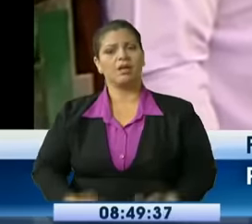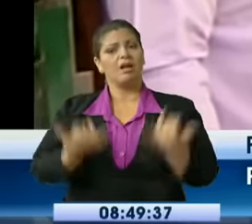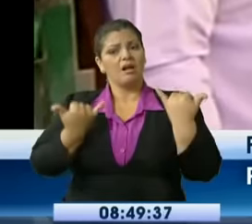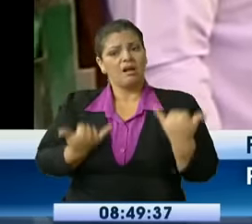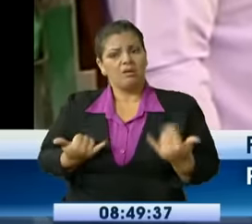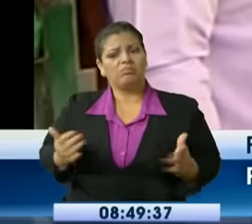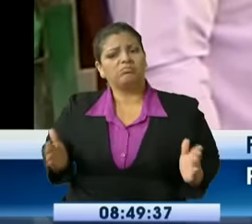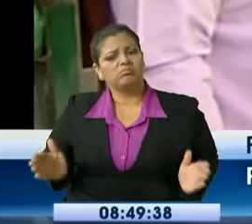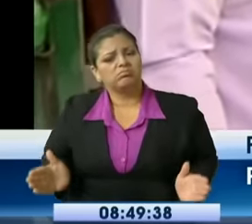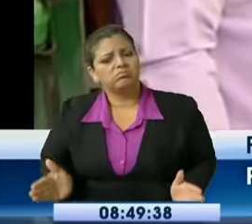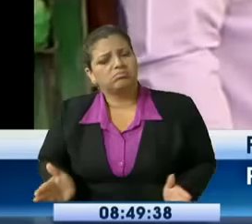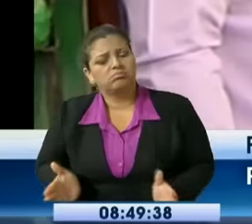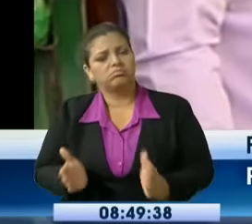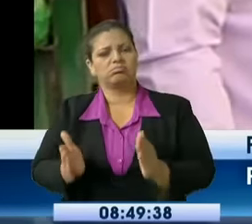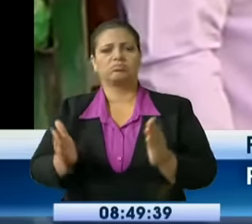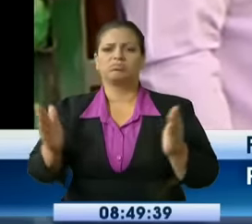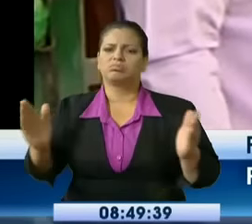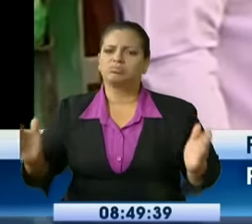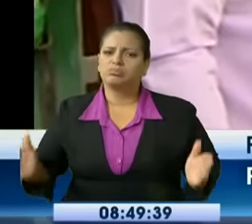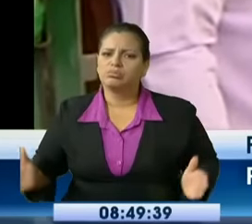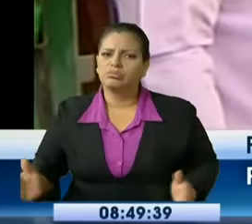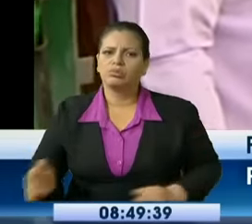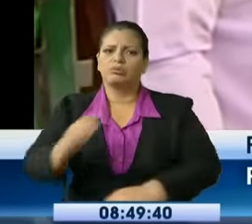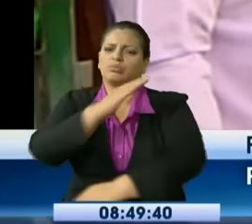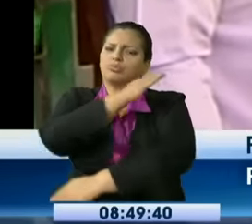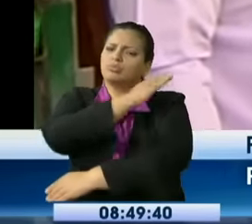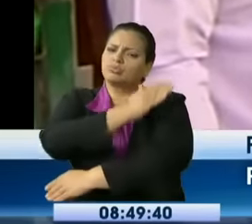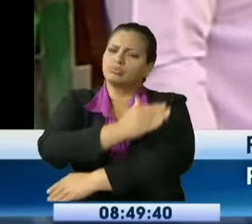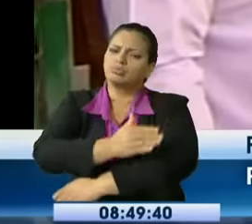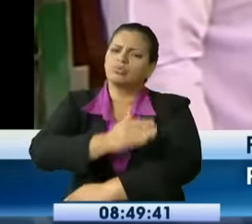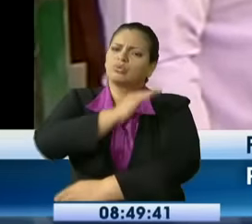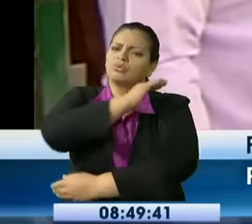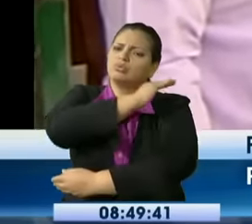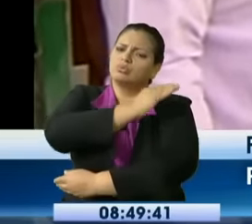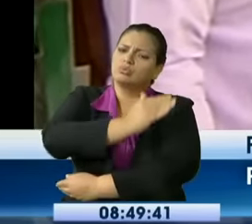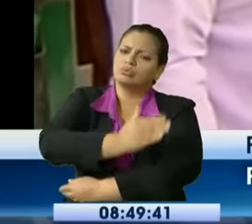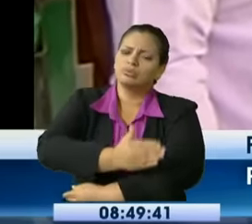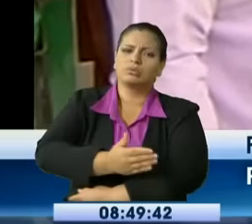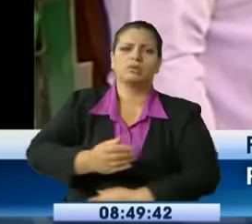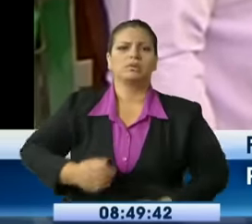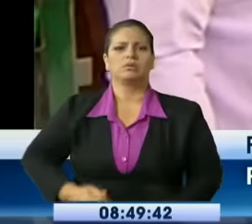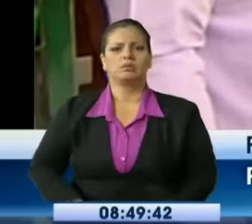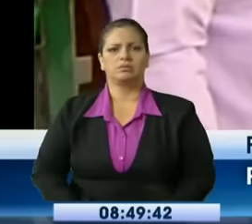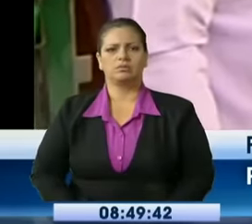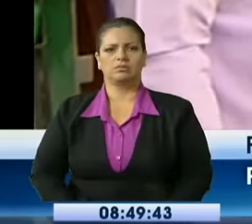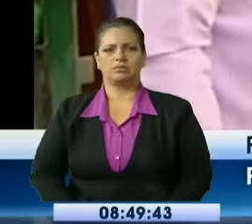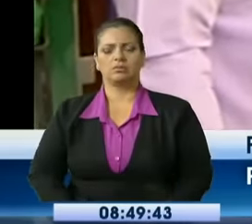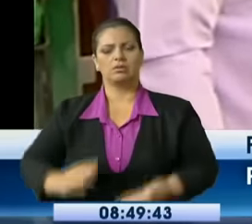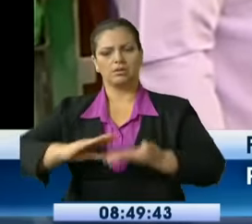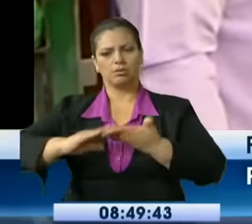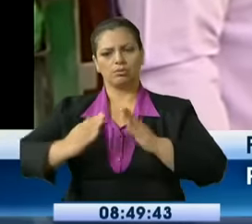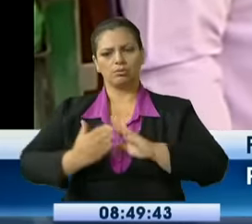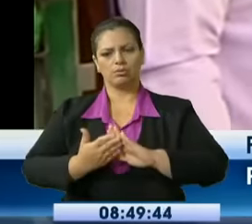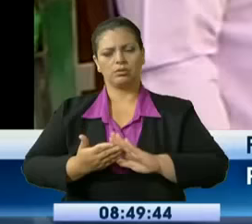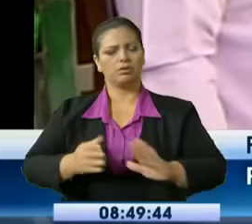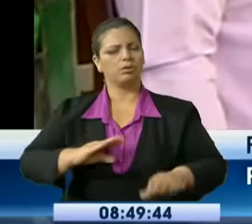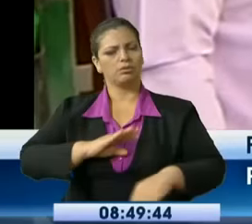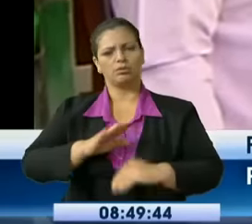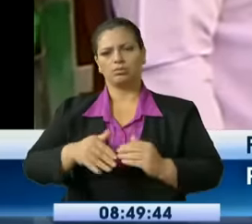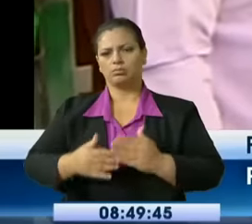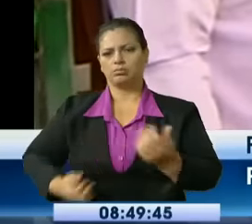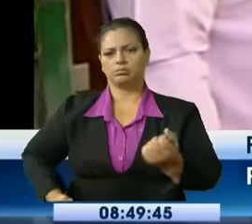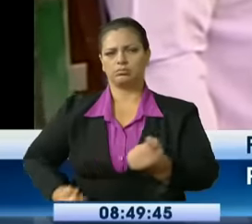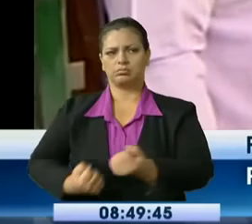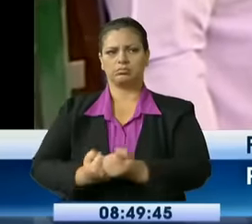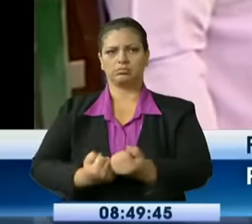que está con ella, ha estado desde el primer momento con ella. Nosotros como entidad del Ministerio de Salud estamos aquí desde las 9 de la mañana ayer.